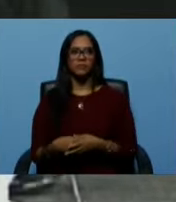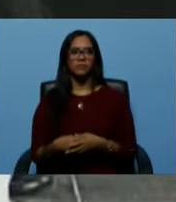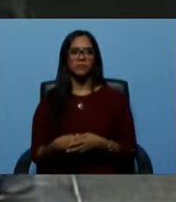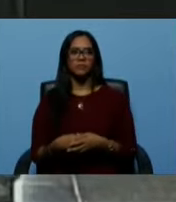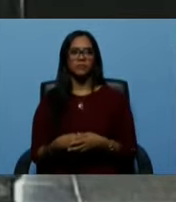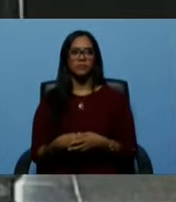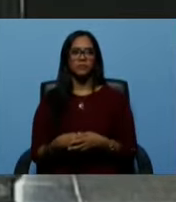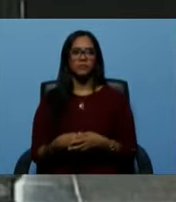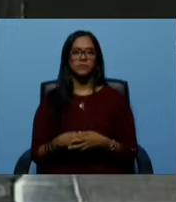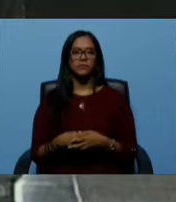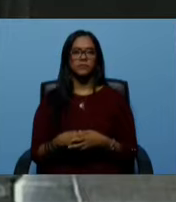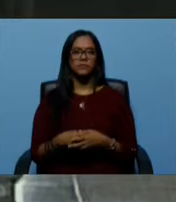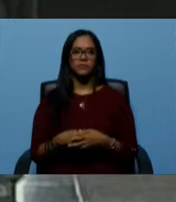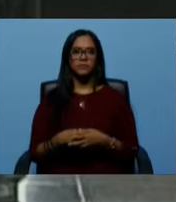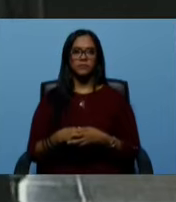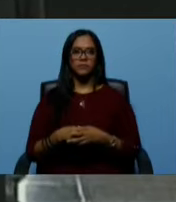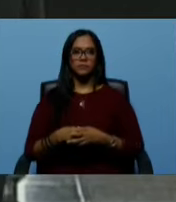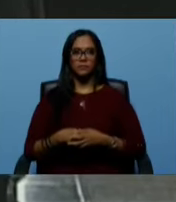Ya lo dieron.